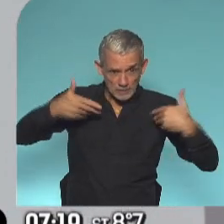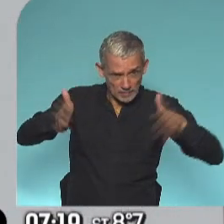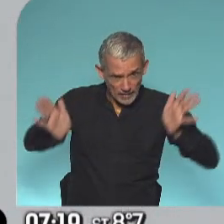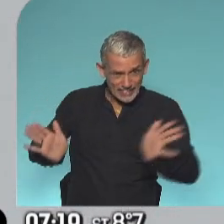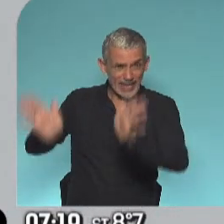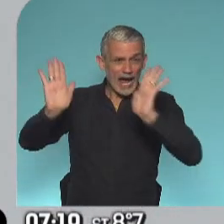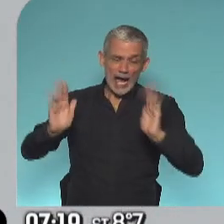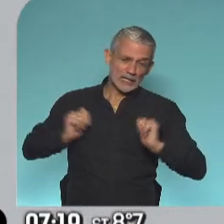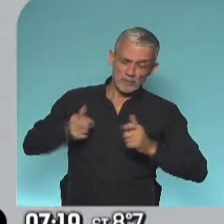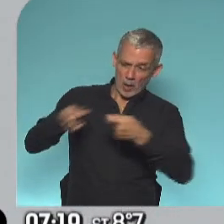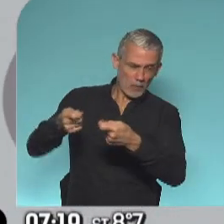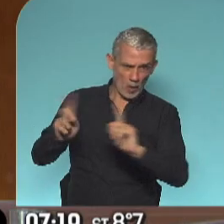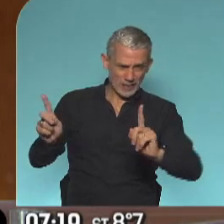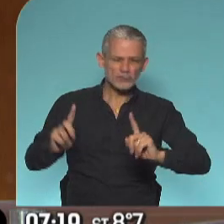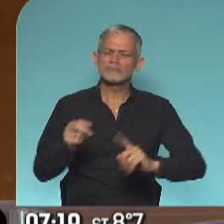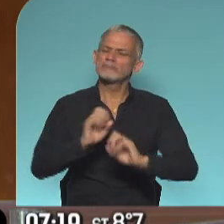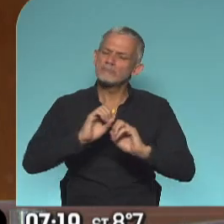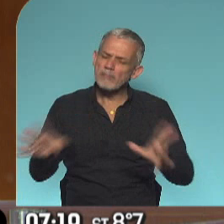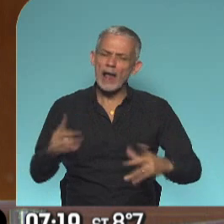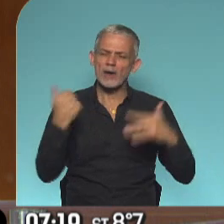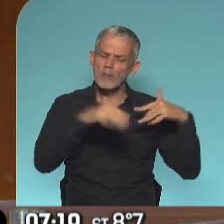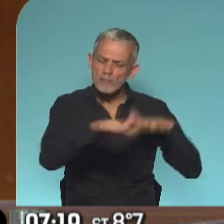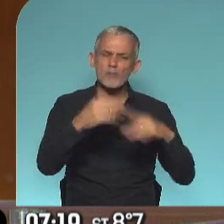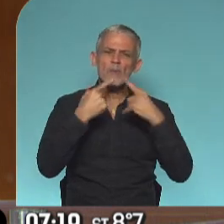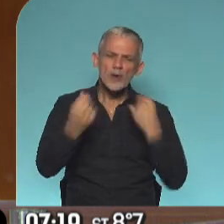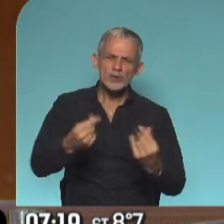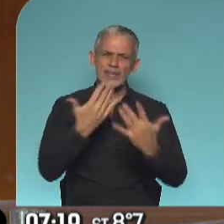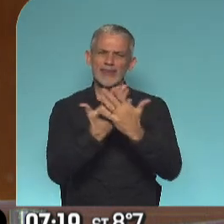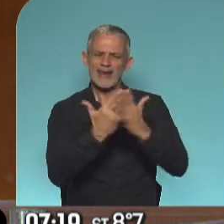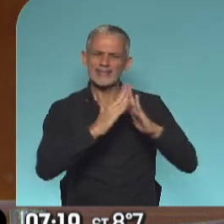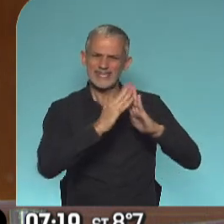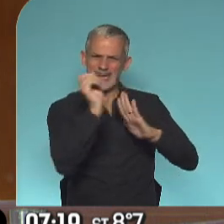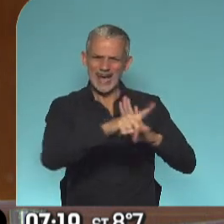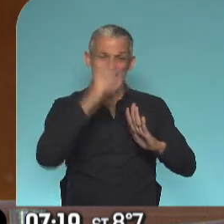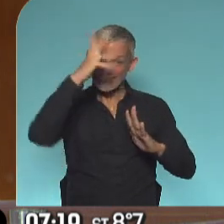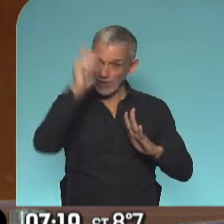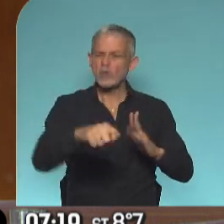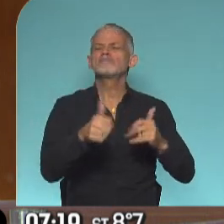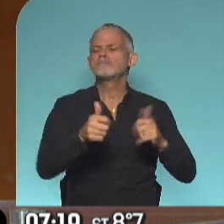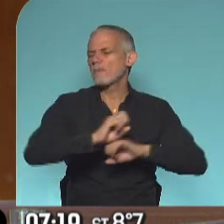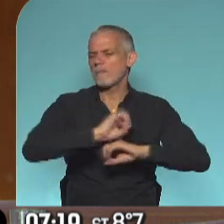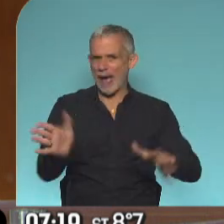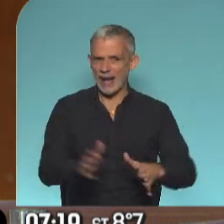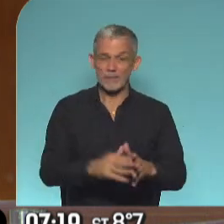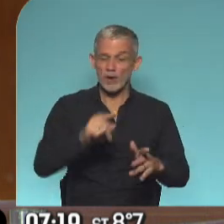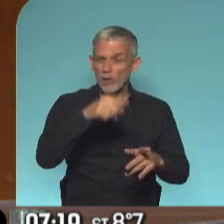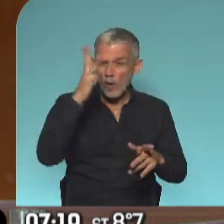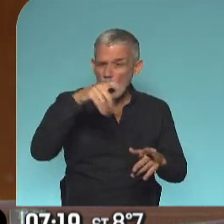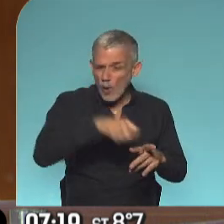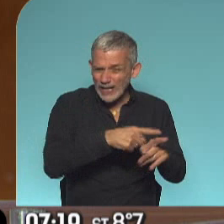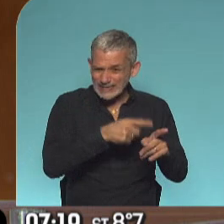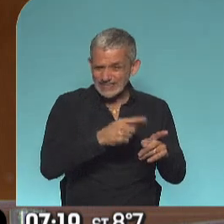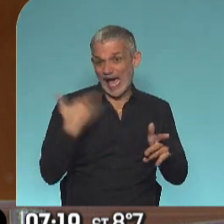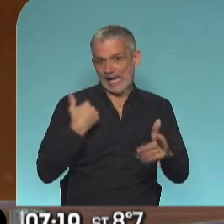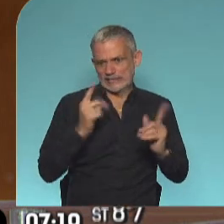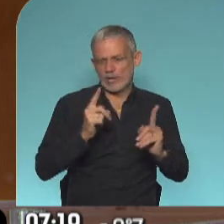esto, lamentable el hecho, repudiable la protesta en el domicilio particular, en este caso de Lorenzetti, pero de cualquier